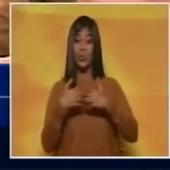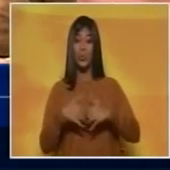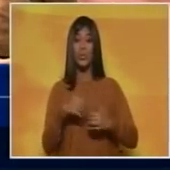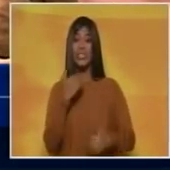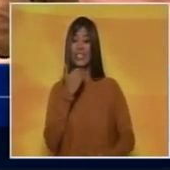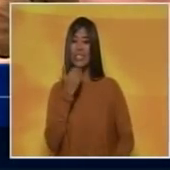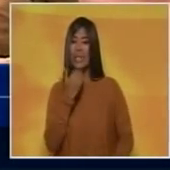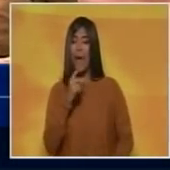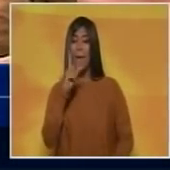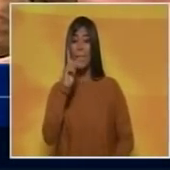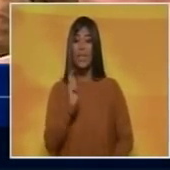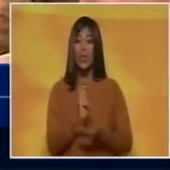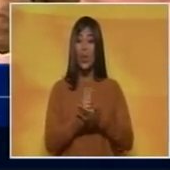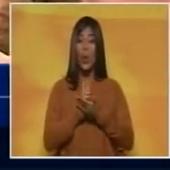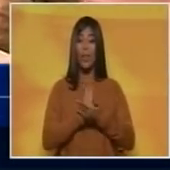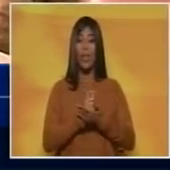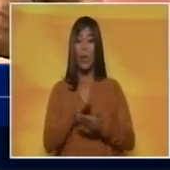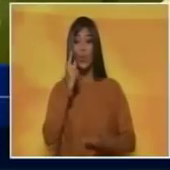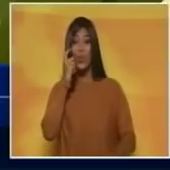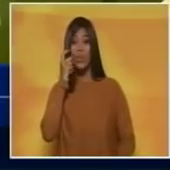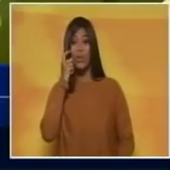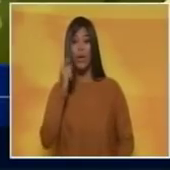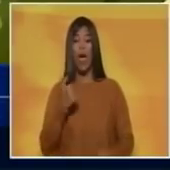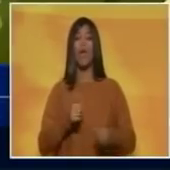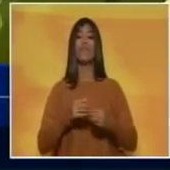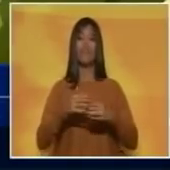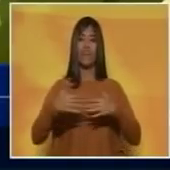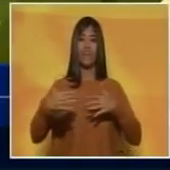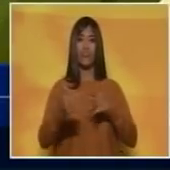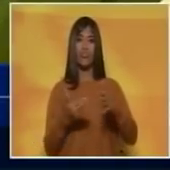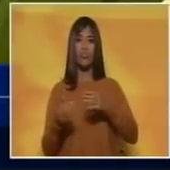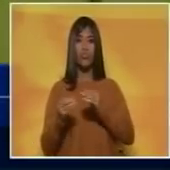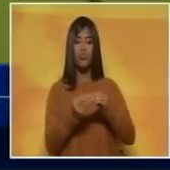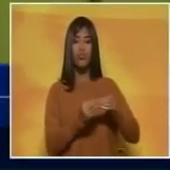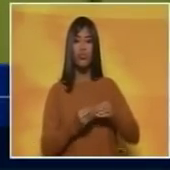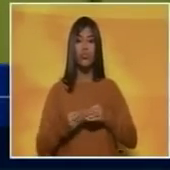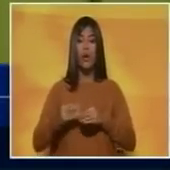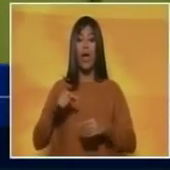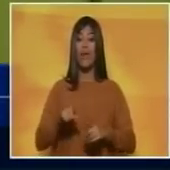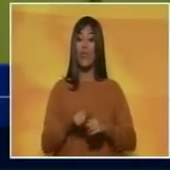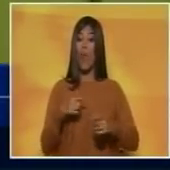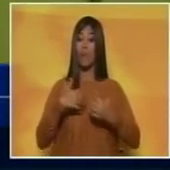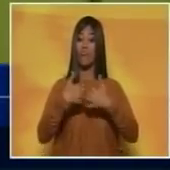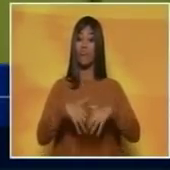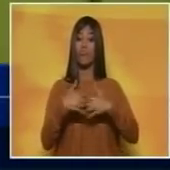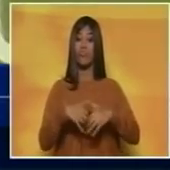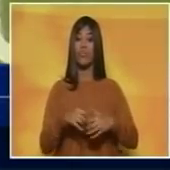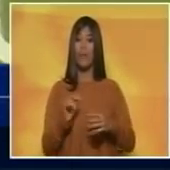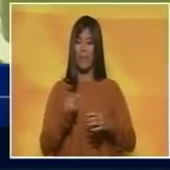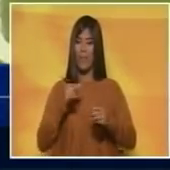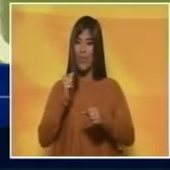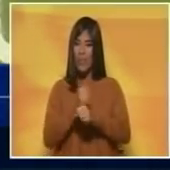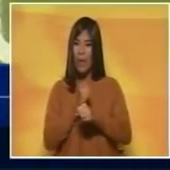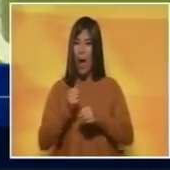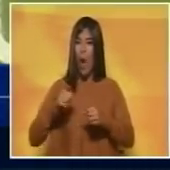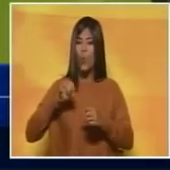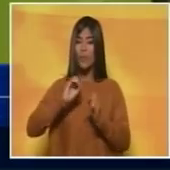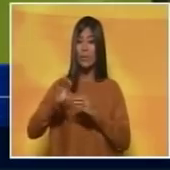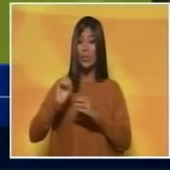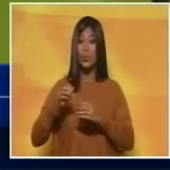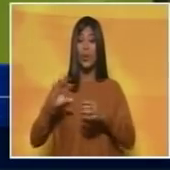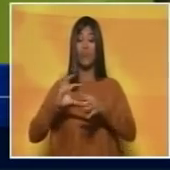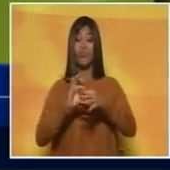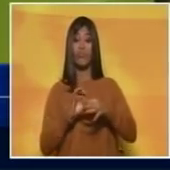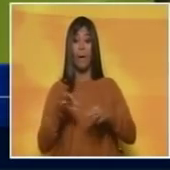cerca de 1000 toneladas día y hemos venido ampliando y mejorando las capacidades de la empresa Supra en un trabajo conjunto. Estamos recibiendo de mano